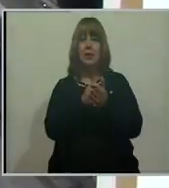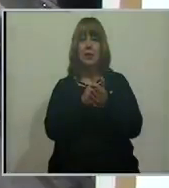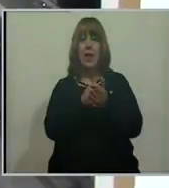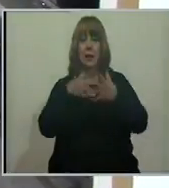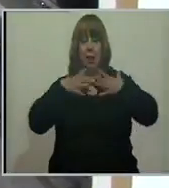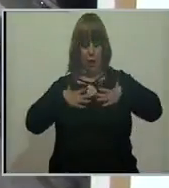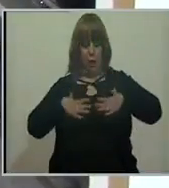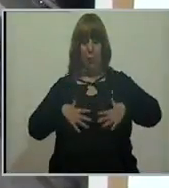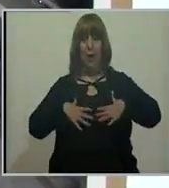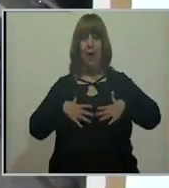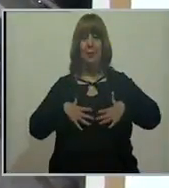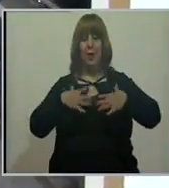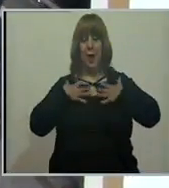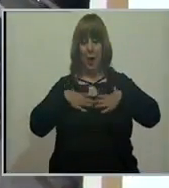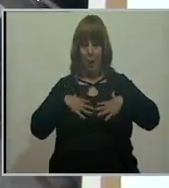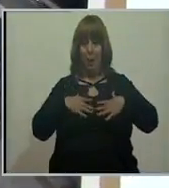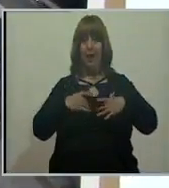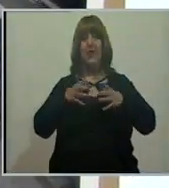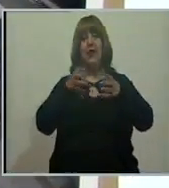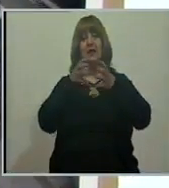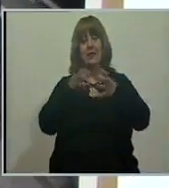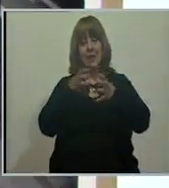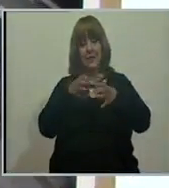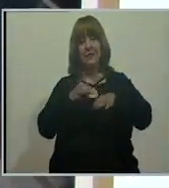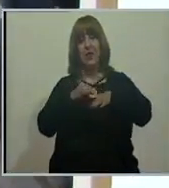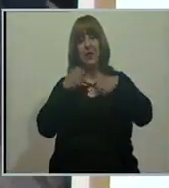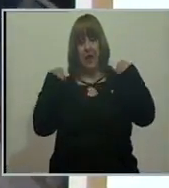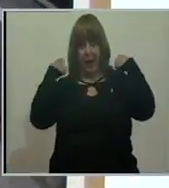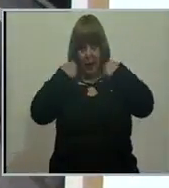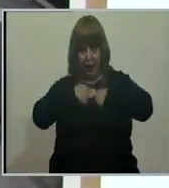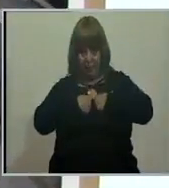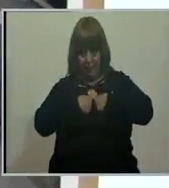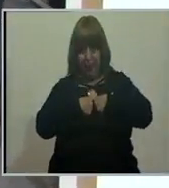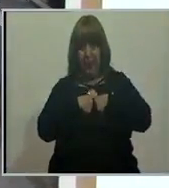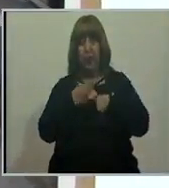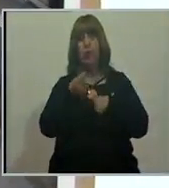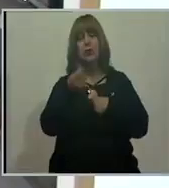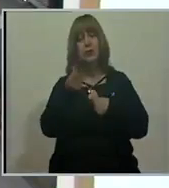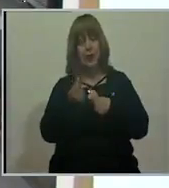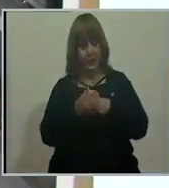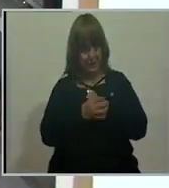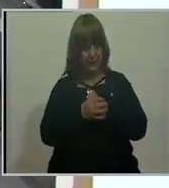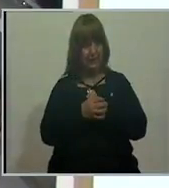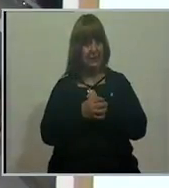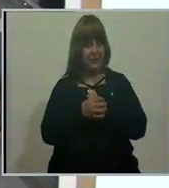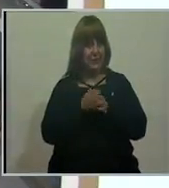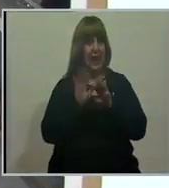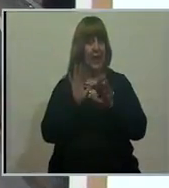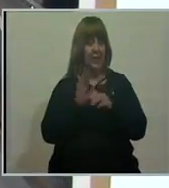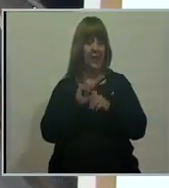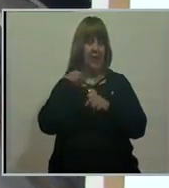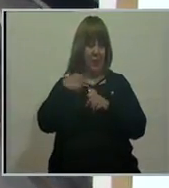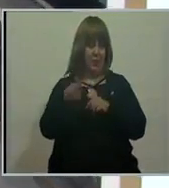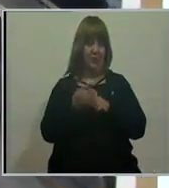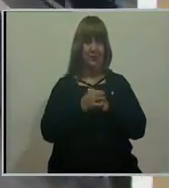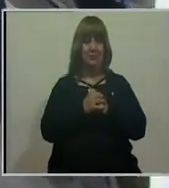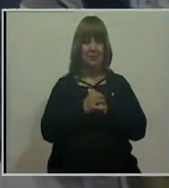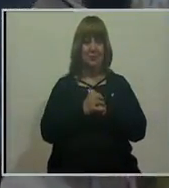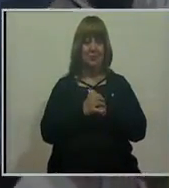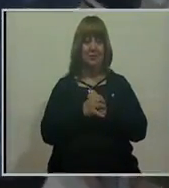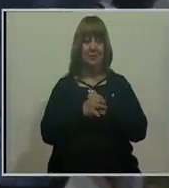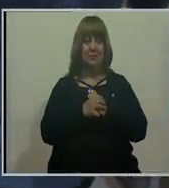Sí. Con botines incluidos, sin botines incluidos, el camperón, todo. Mamita, querido. Espero. León, lo hacemos. Lo hacemos en el próximo. Gracias,